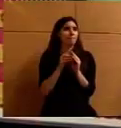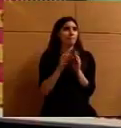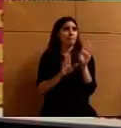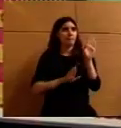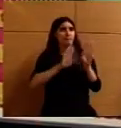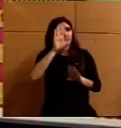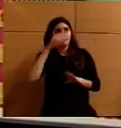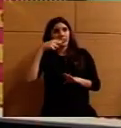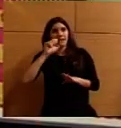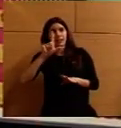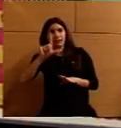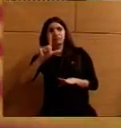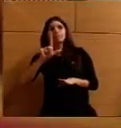Senyora Gil.